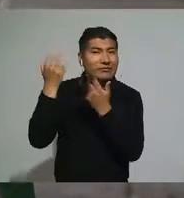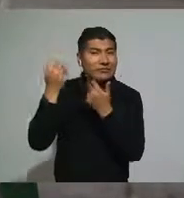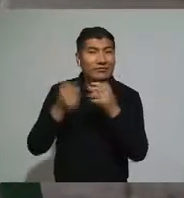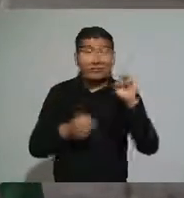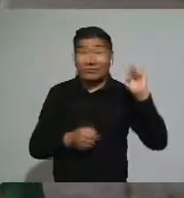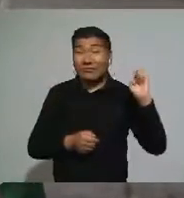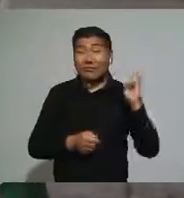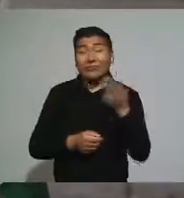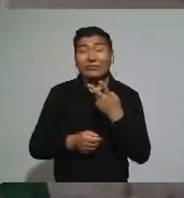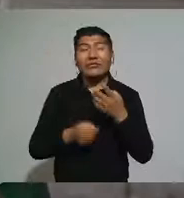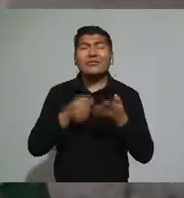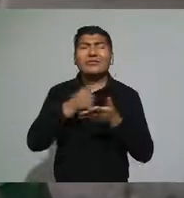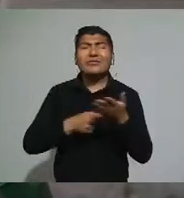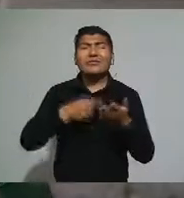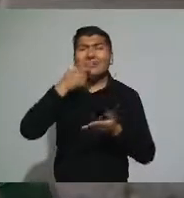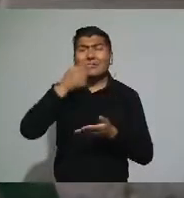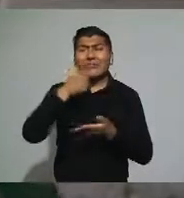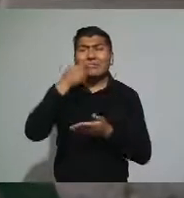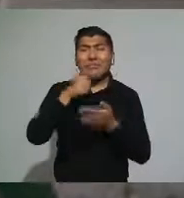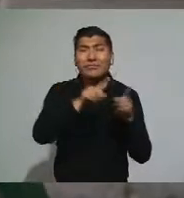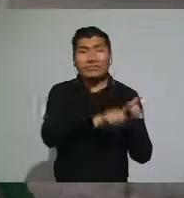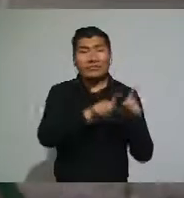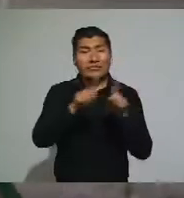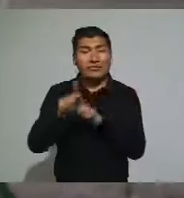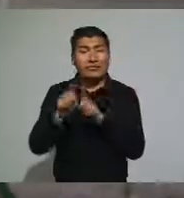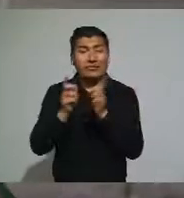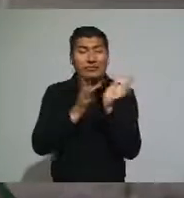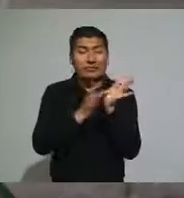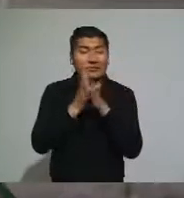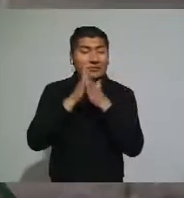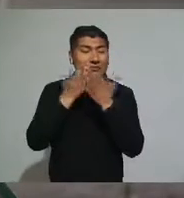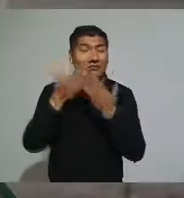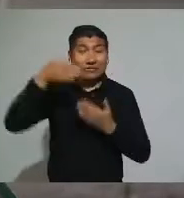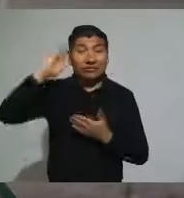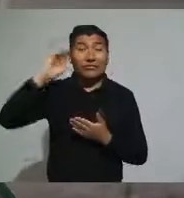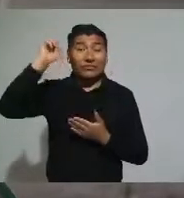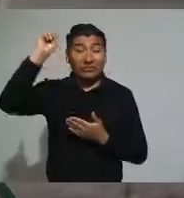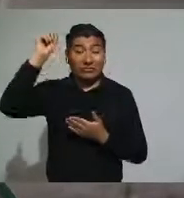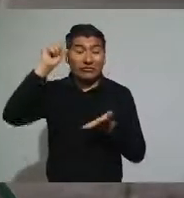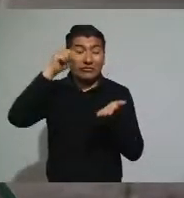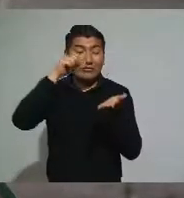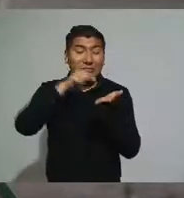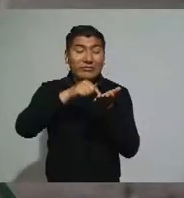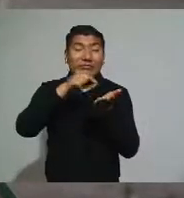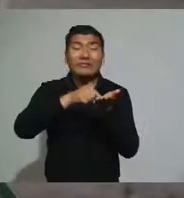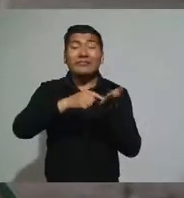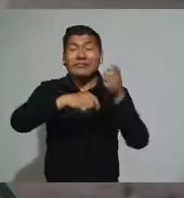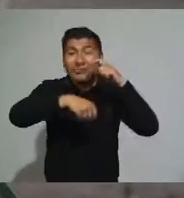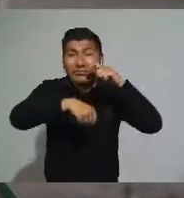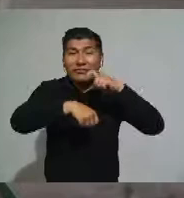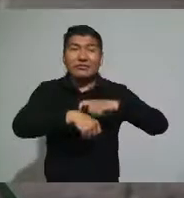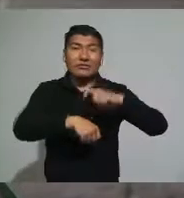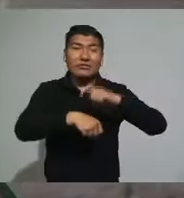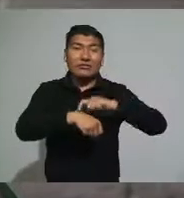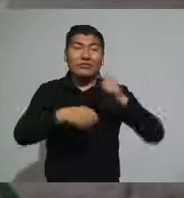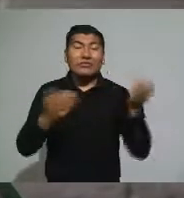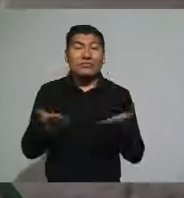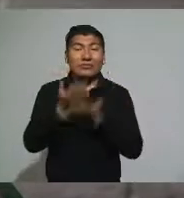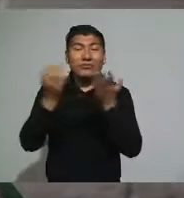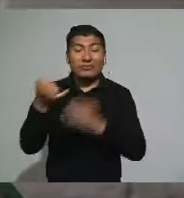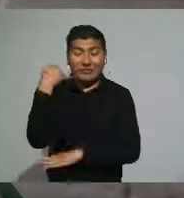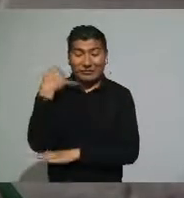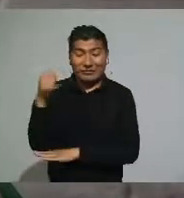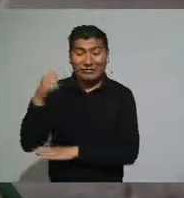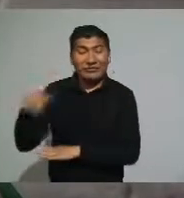Segundo, ¿qué dice también la palabra de Dios en este momento en que